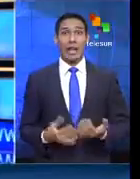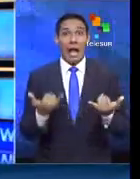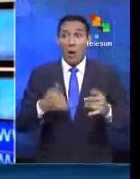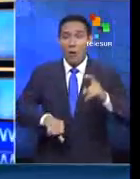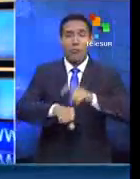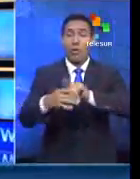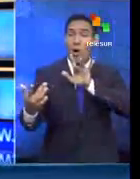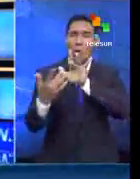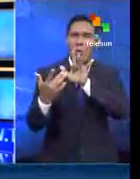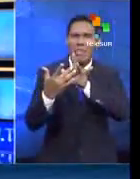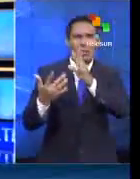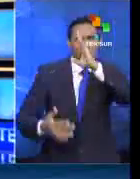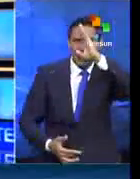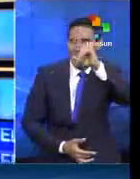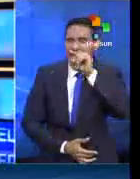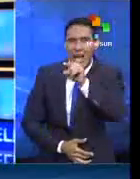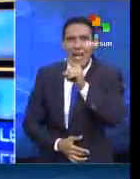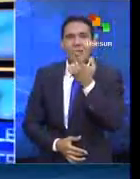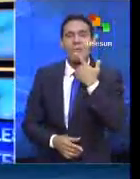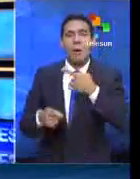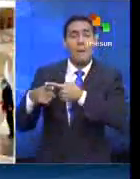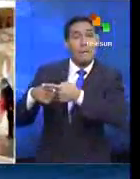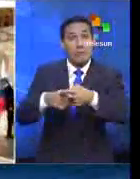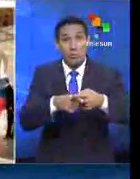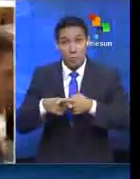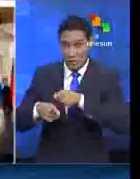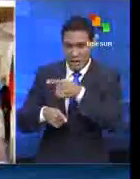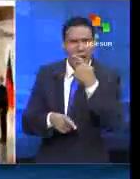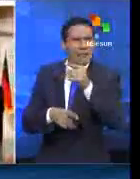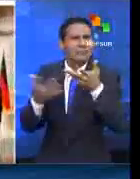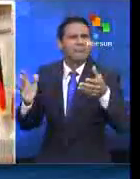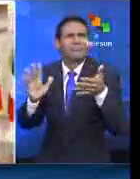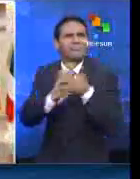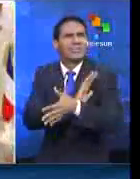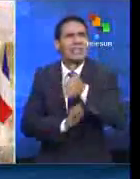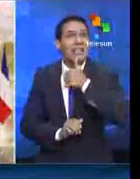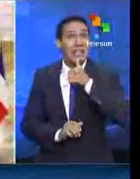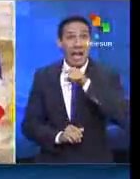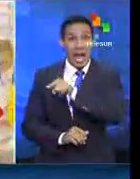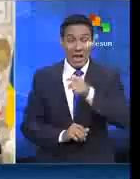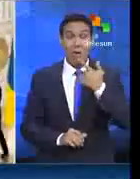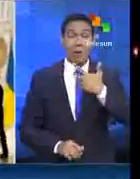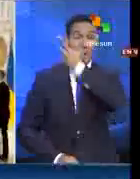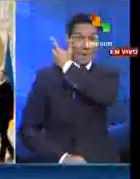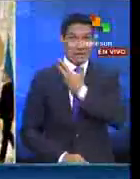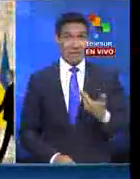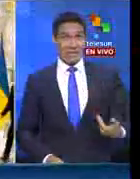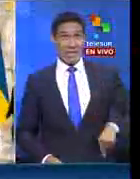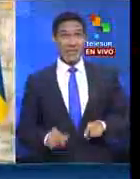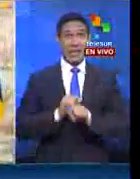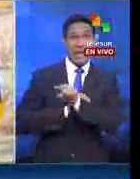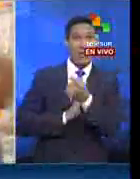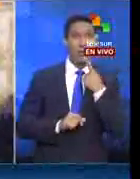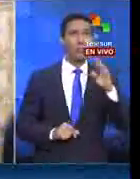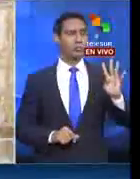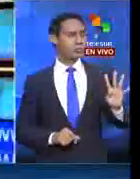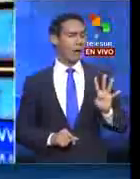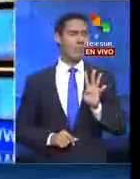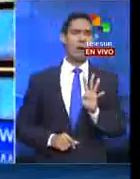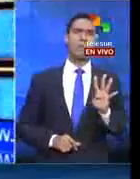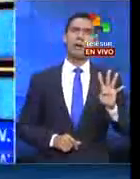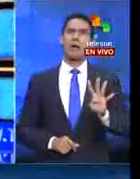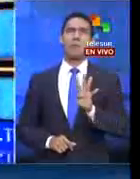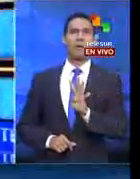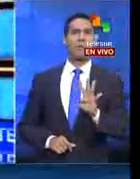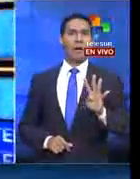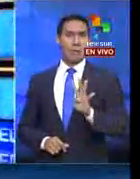Y en este momento nos enlazamos directo hasta Minsk, Bielorrusia, donde se encuentran en el Palacio de la Independencia los presidentes que forman